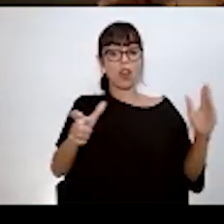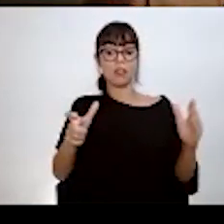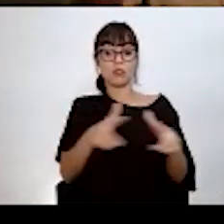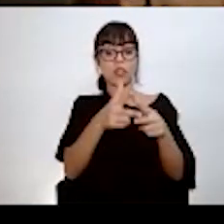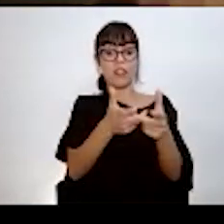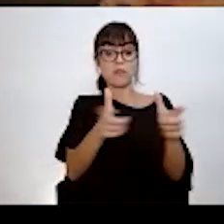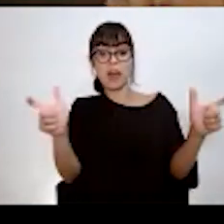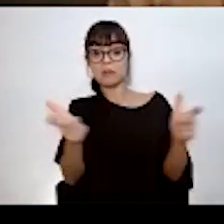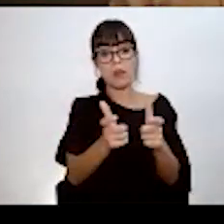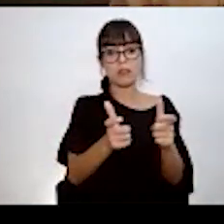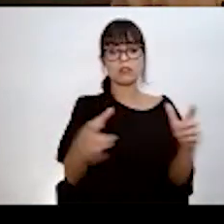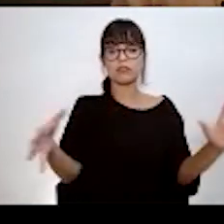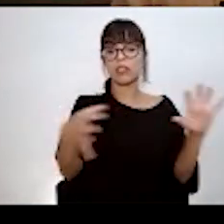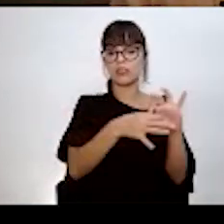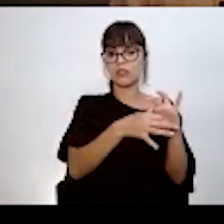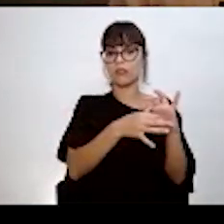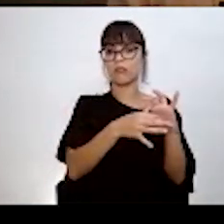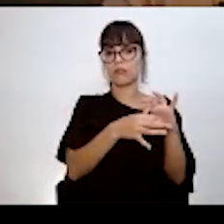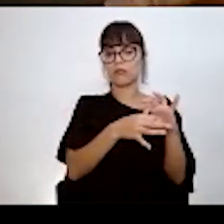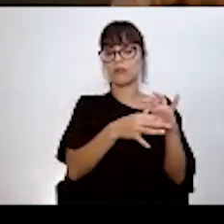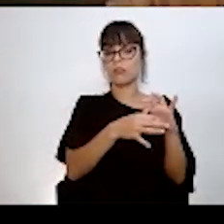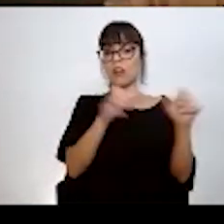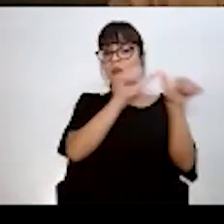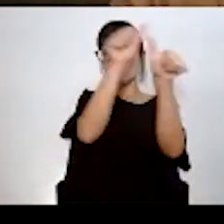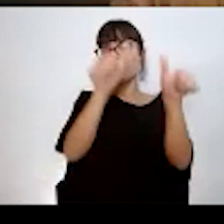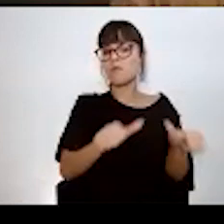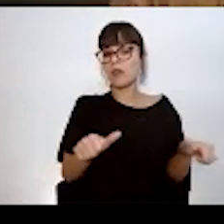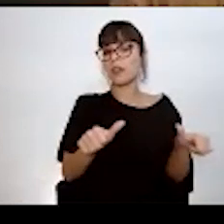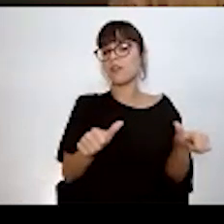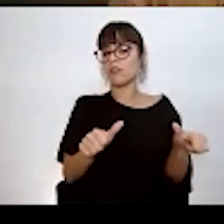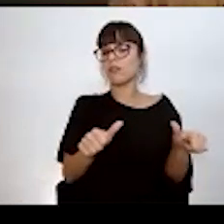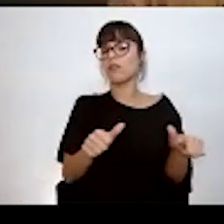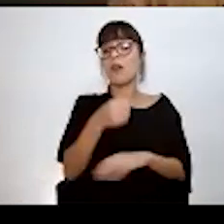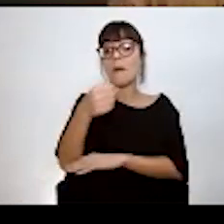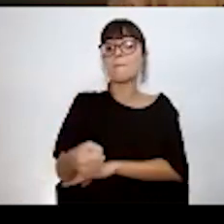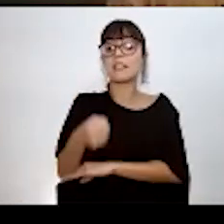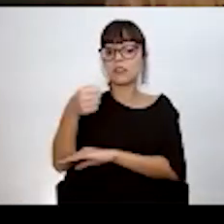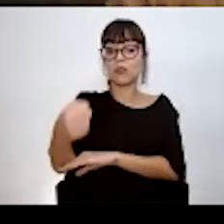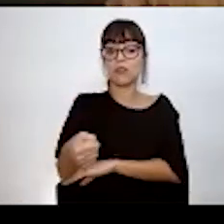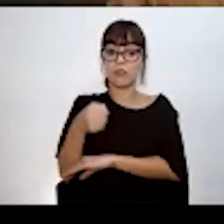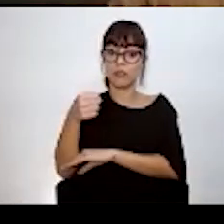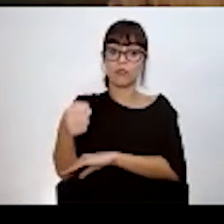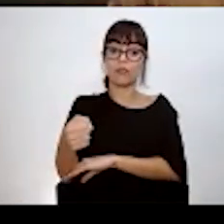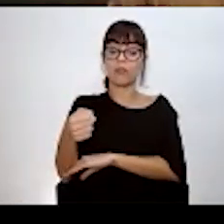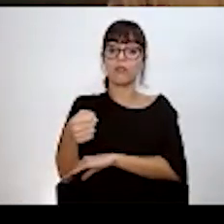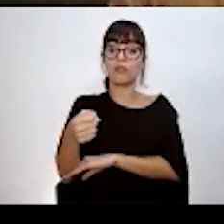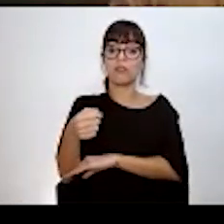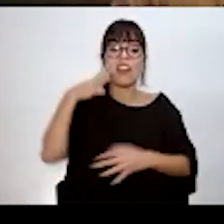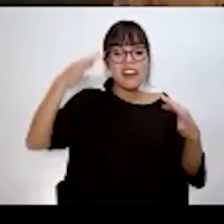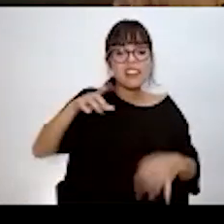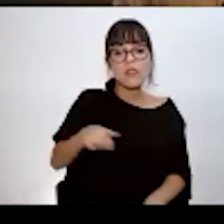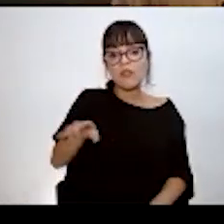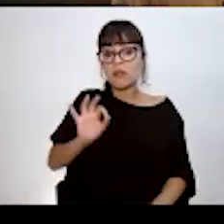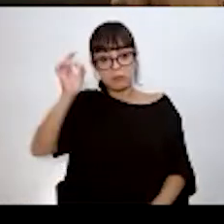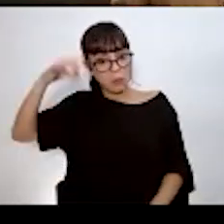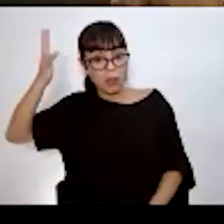tan vinculado a un modelo quizás más pastoralista es real o nos lo estamos